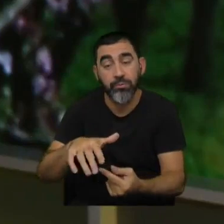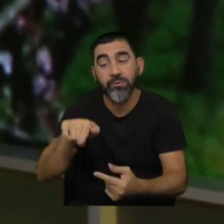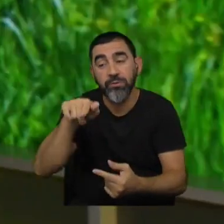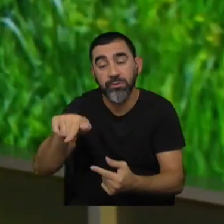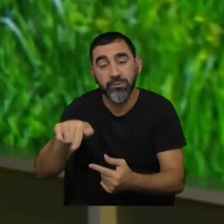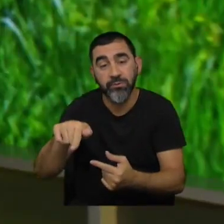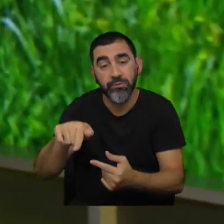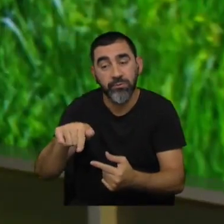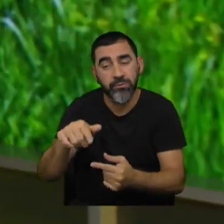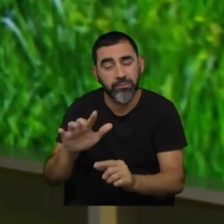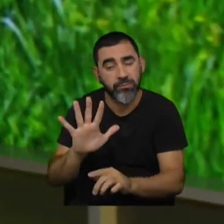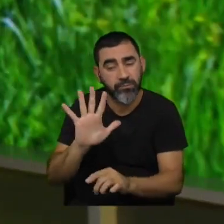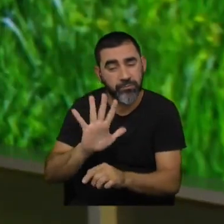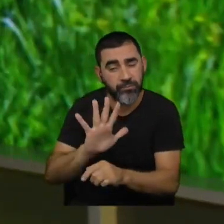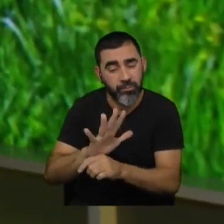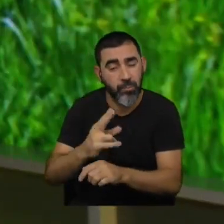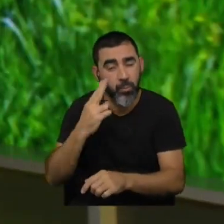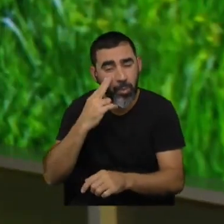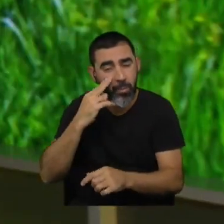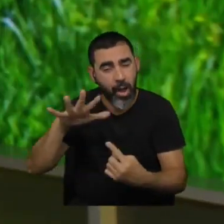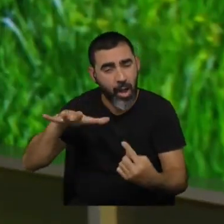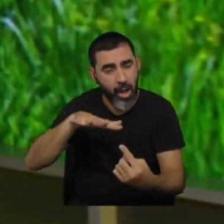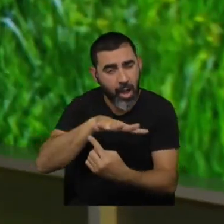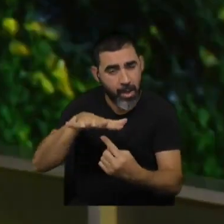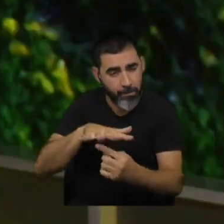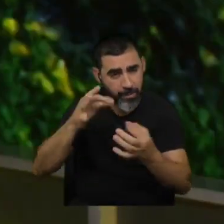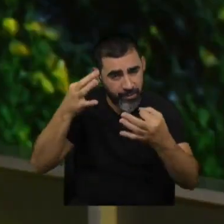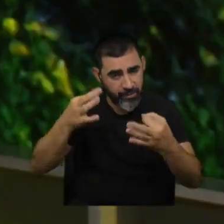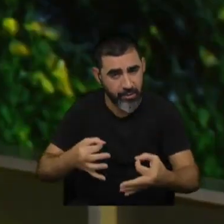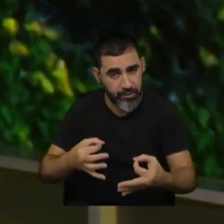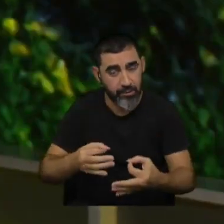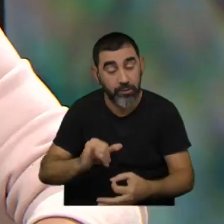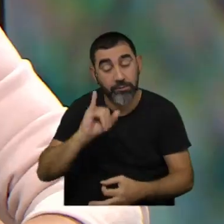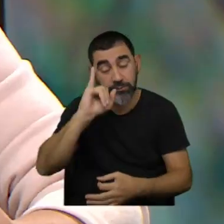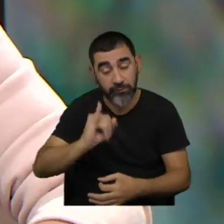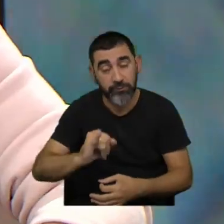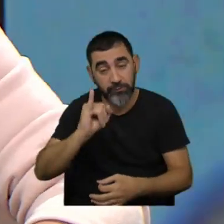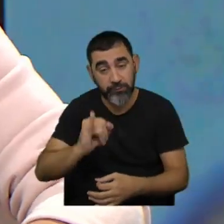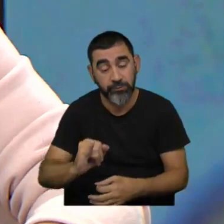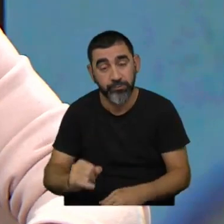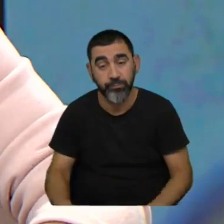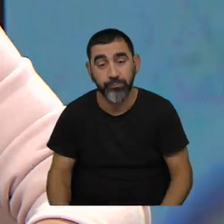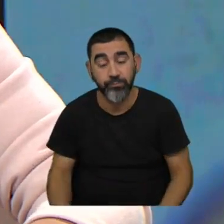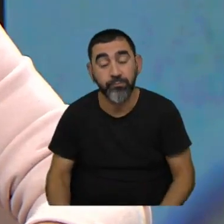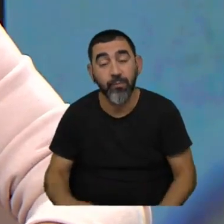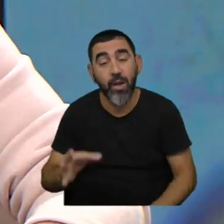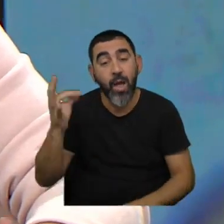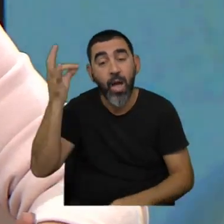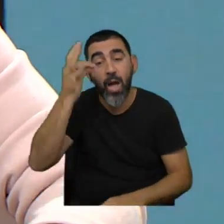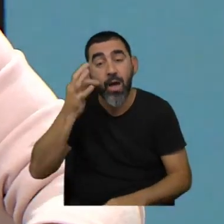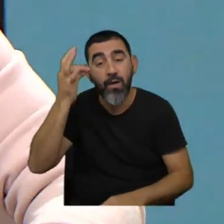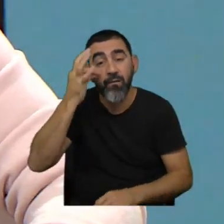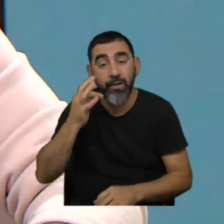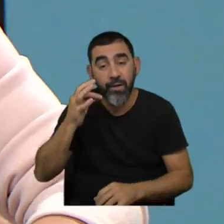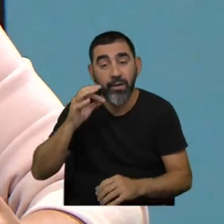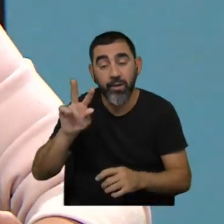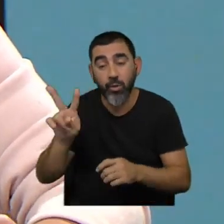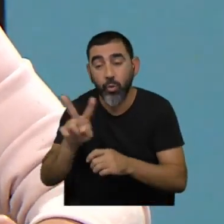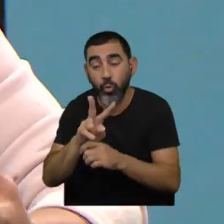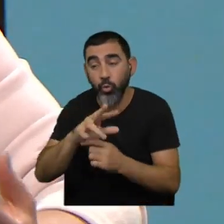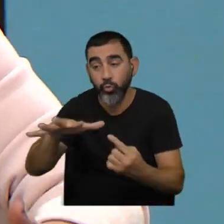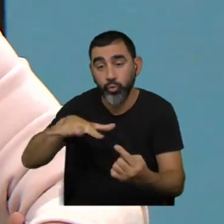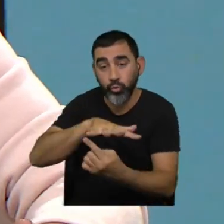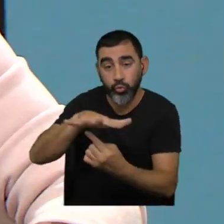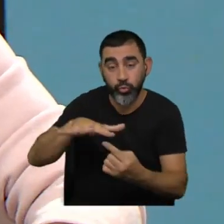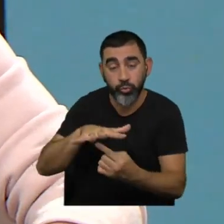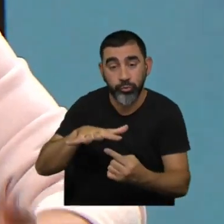¿nos está indicando problemas ambientales de fondo? Sí, creo que las abejas son biomonitores del ambiente. El hecho de que